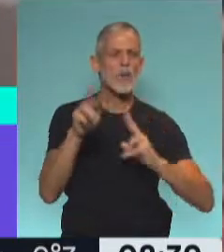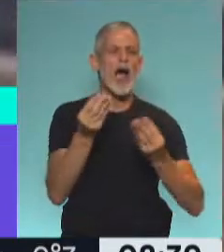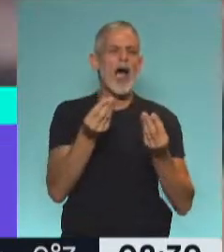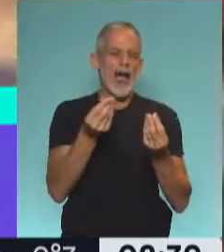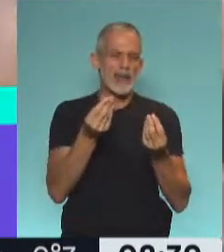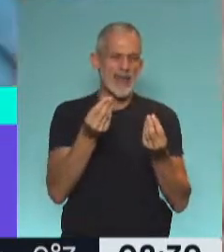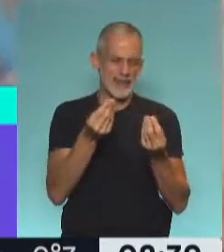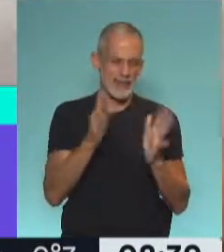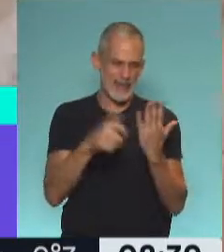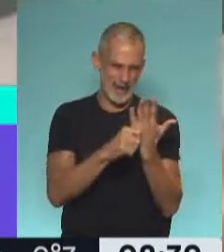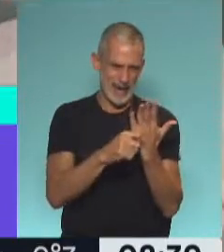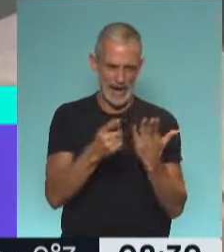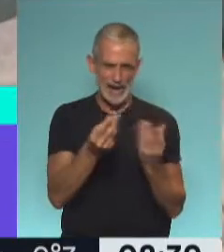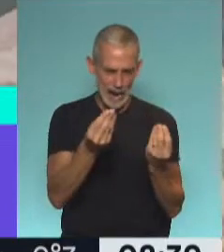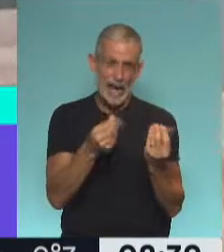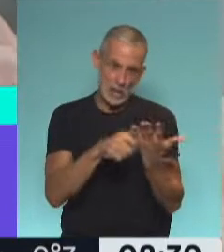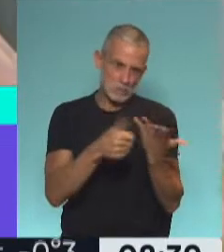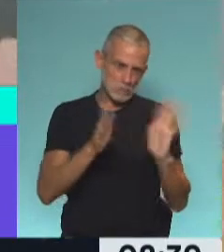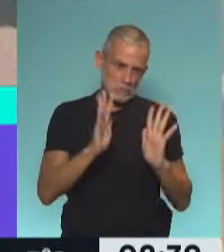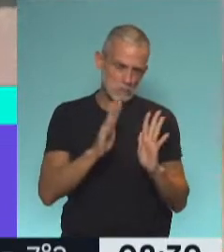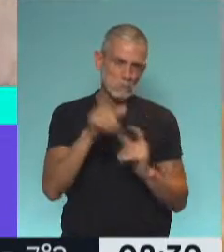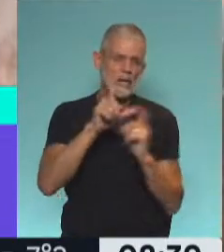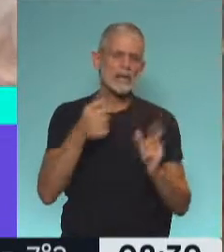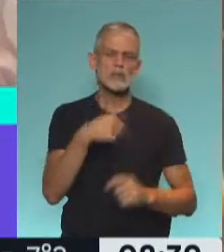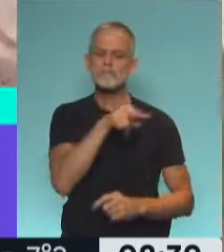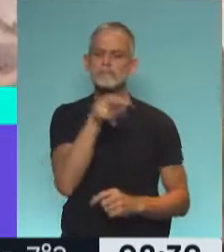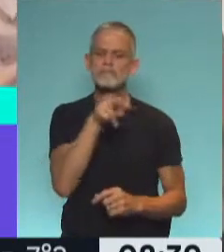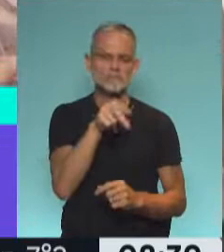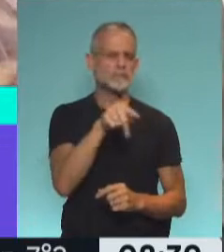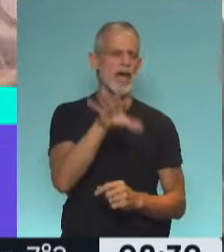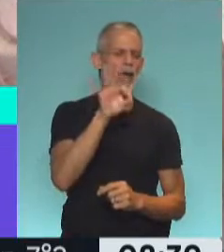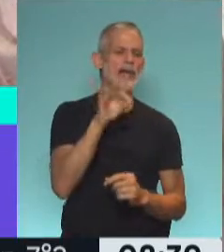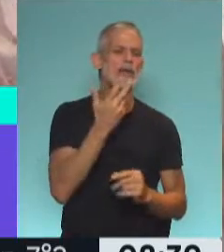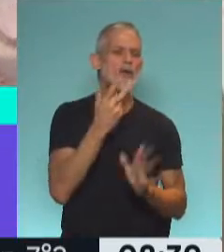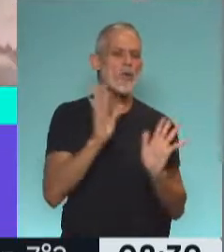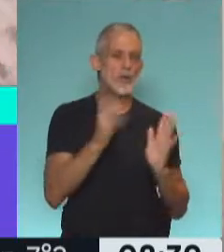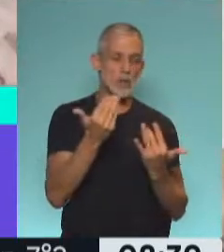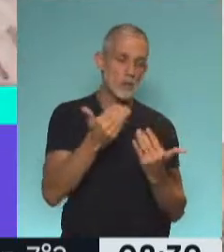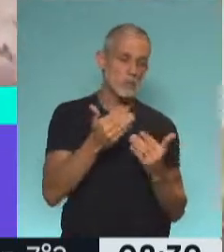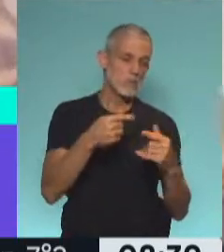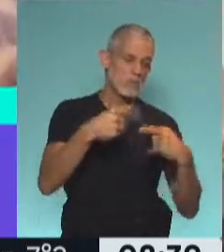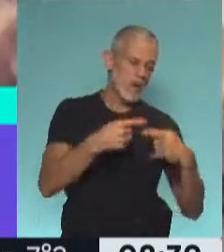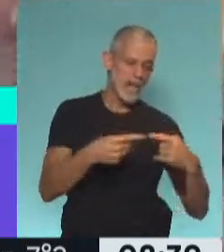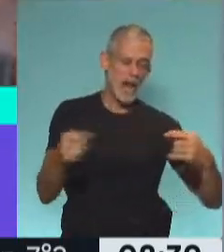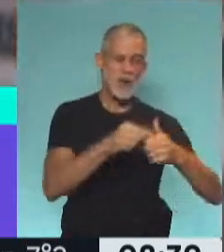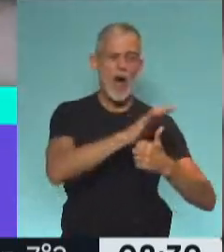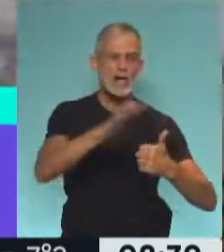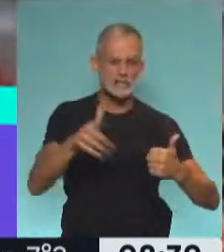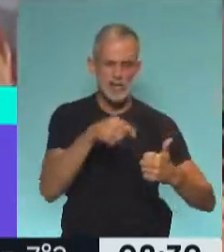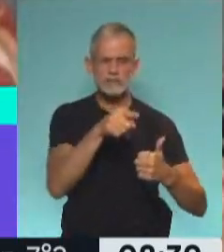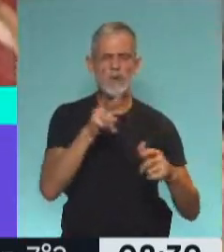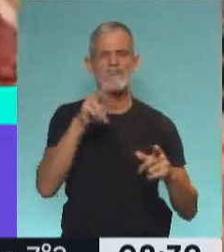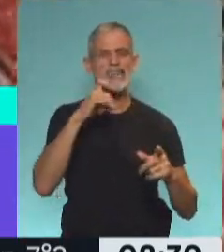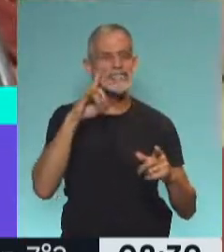carne. Acá, por ejemplo, tenemos buena calidad de carne, la gente puede apreciar y puede elegir la carne. Por ejemplo, puede elegir el matambre, puede elegir el asado, el